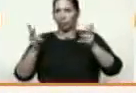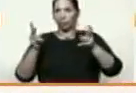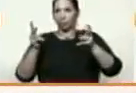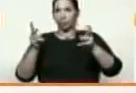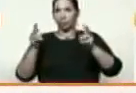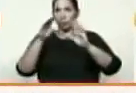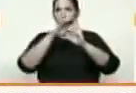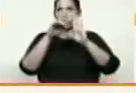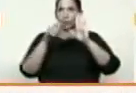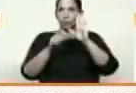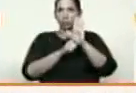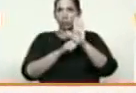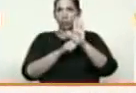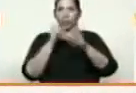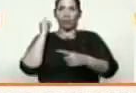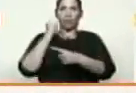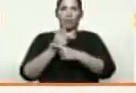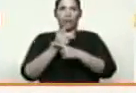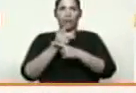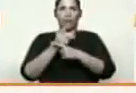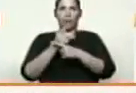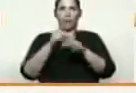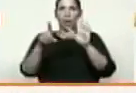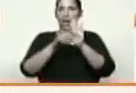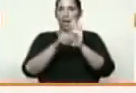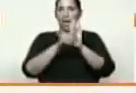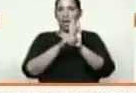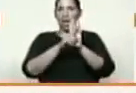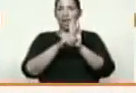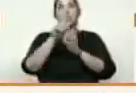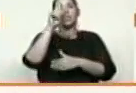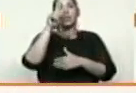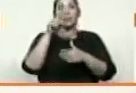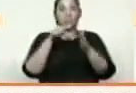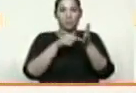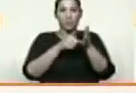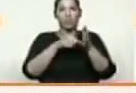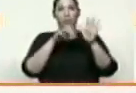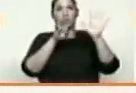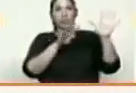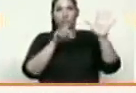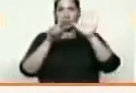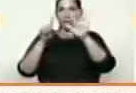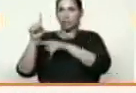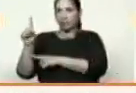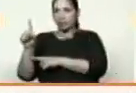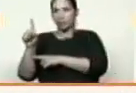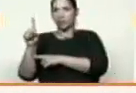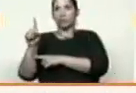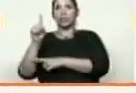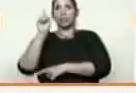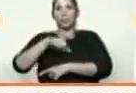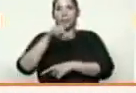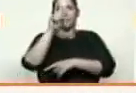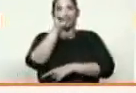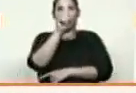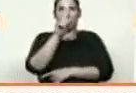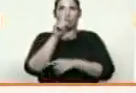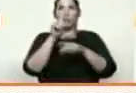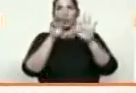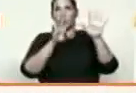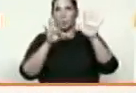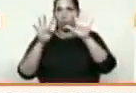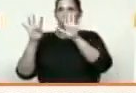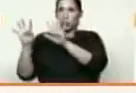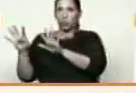actas del 61 y a las actas del 99. El concepto constitucional es el de misiones de paz,